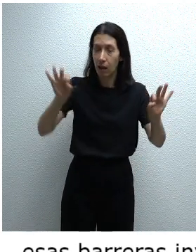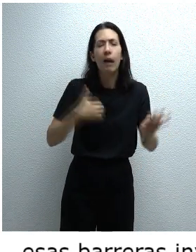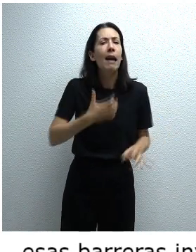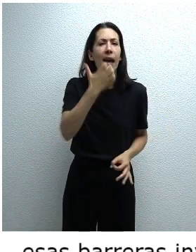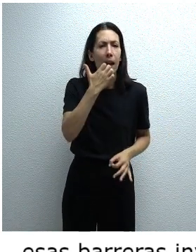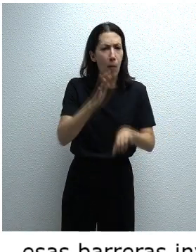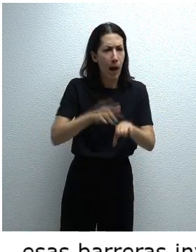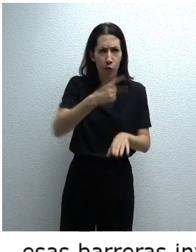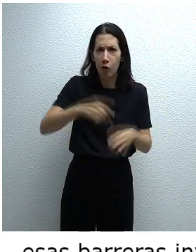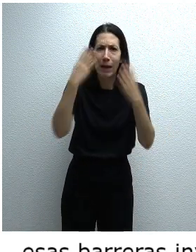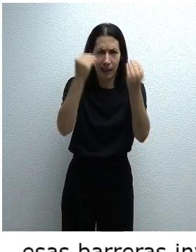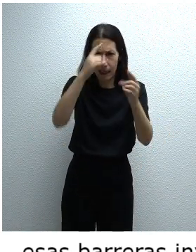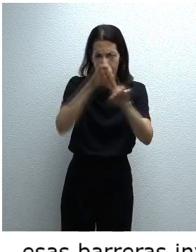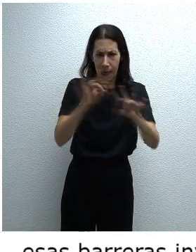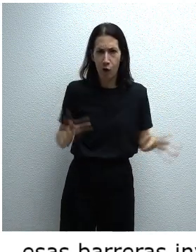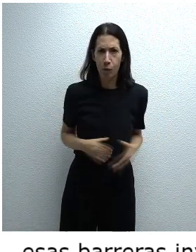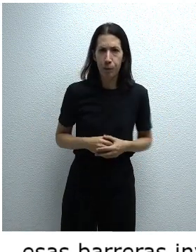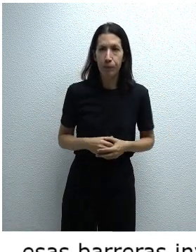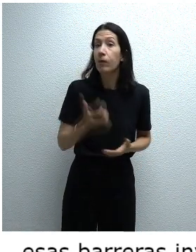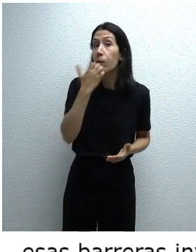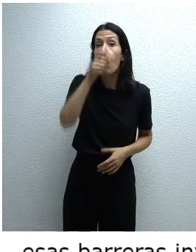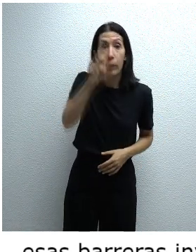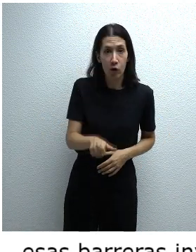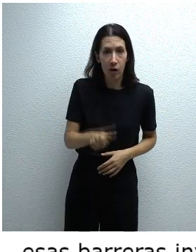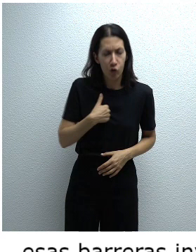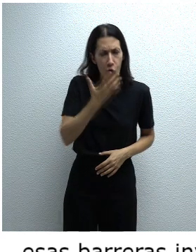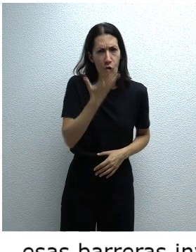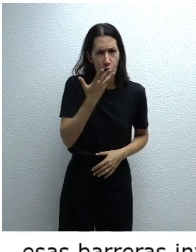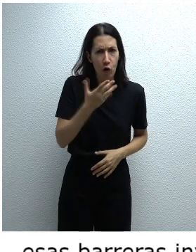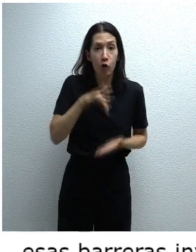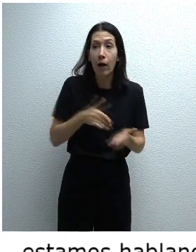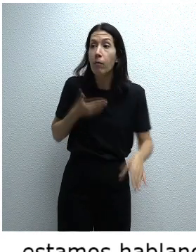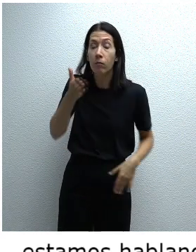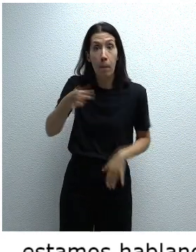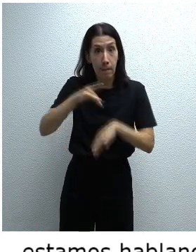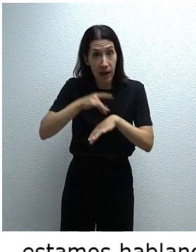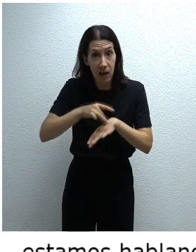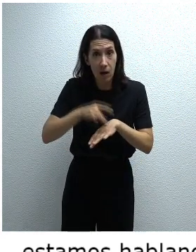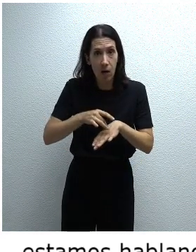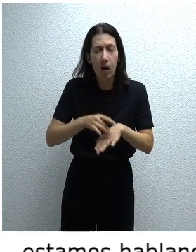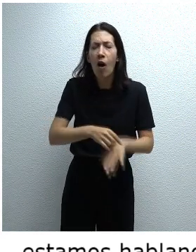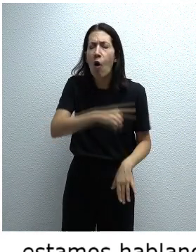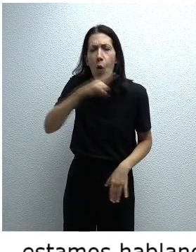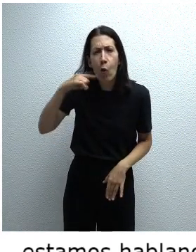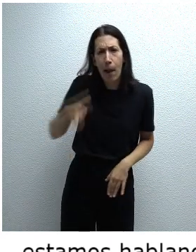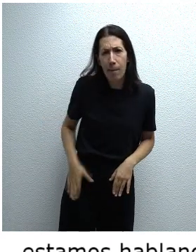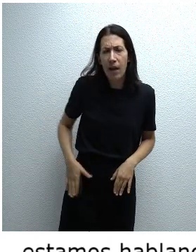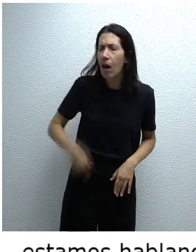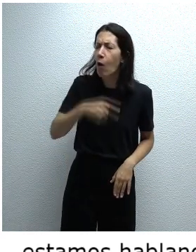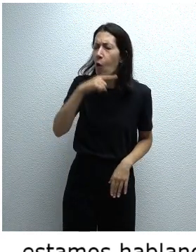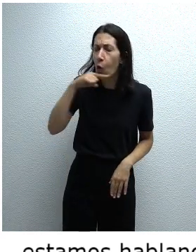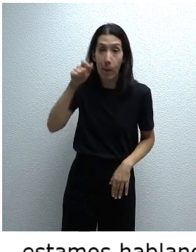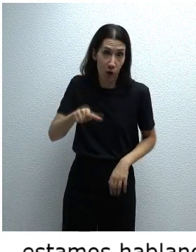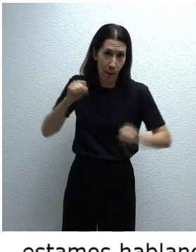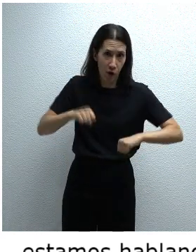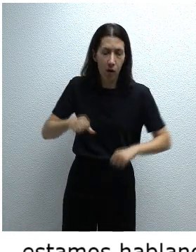muy paradigmático para definir esto. Una persona que conocí había ido al médico y le dolía muchísimo la pierna, una persona